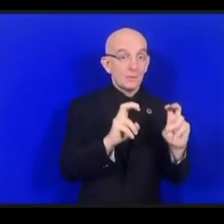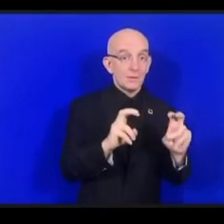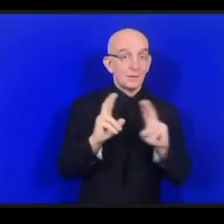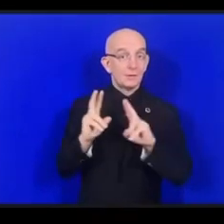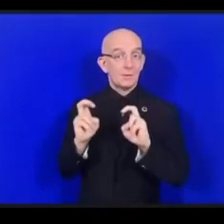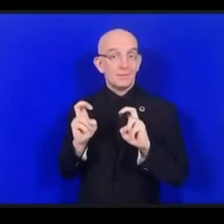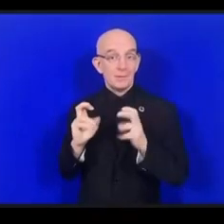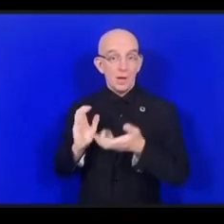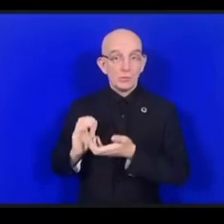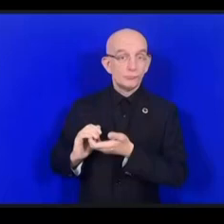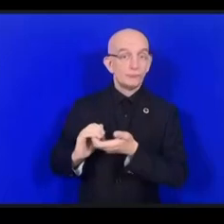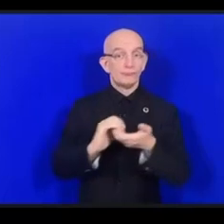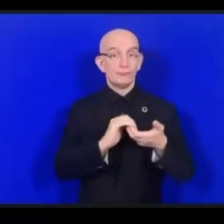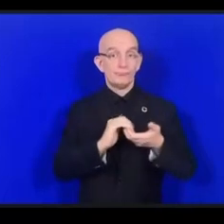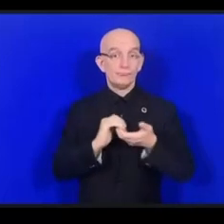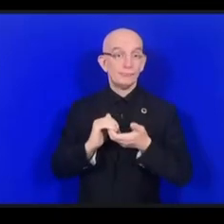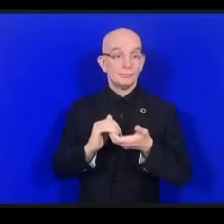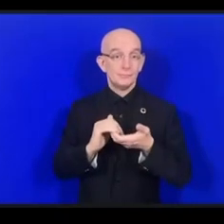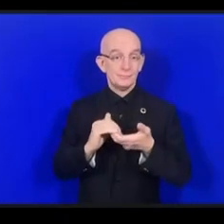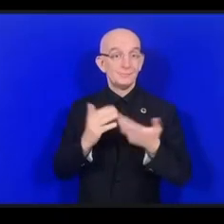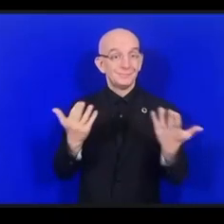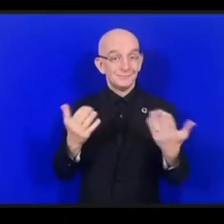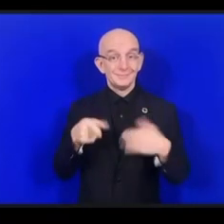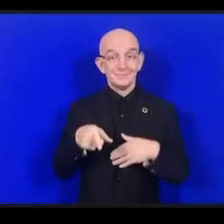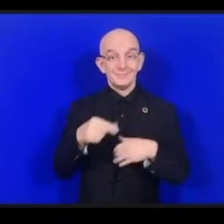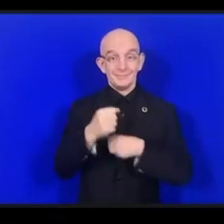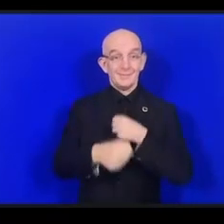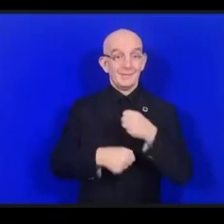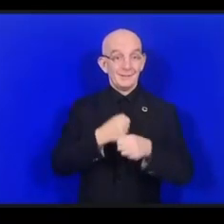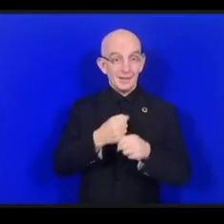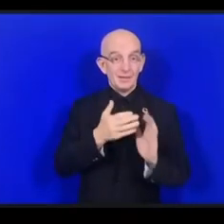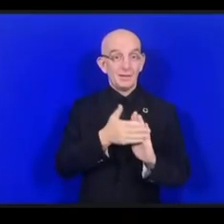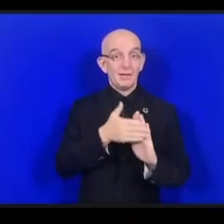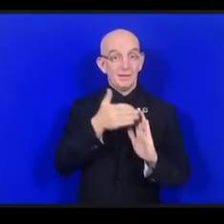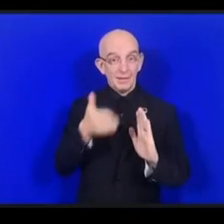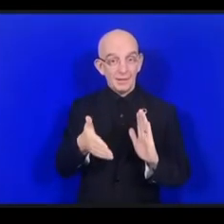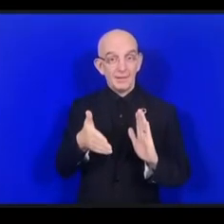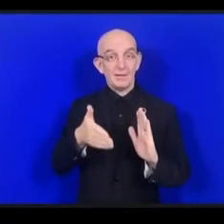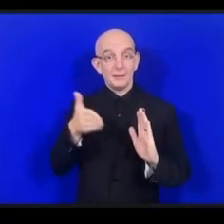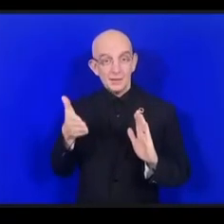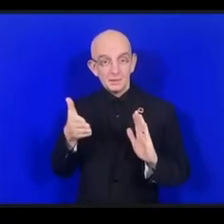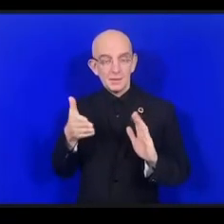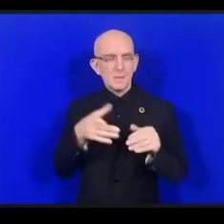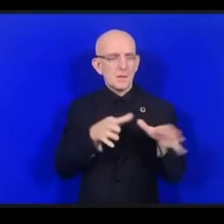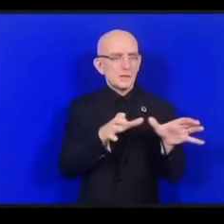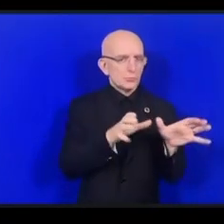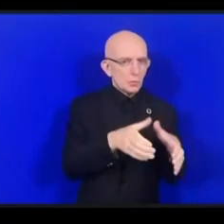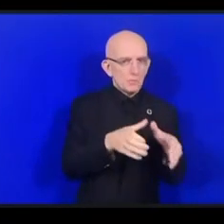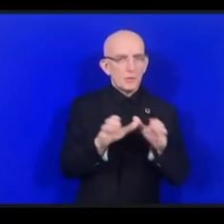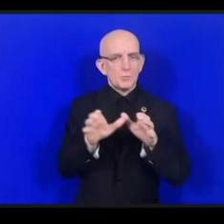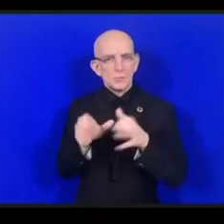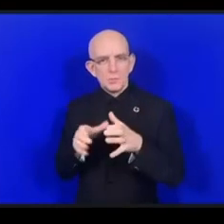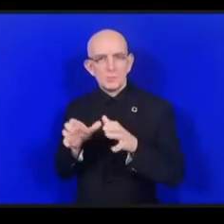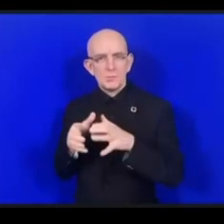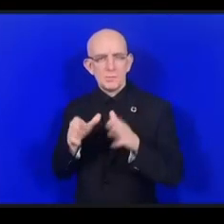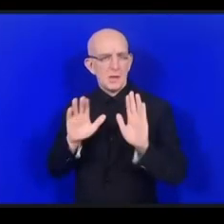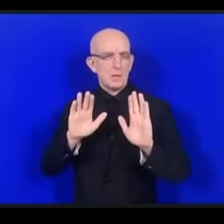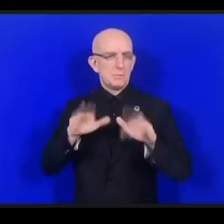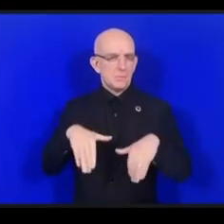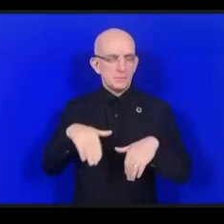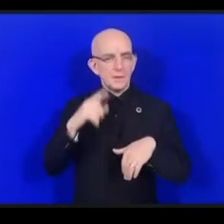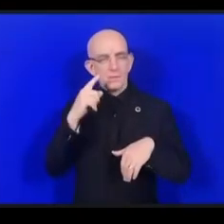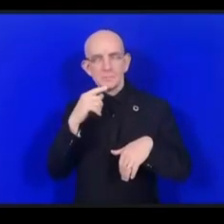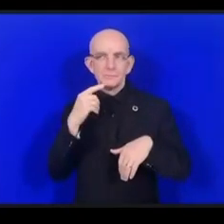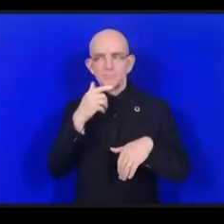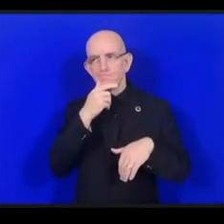entre sesiones en vez de tener grupos de trabajo que parecían pues estructuras más formales se han